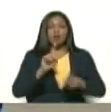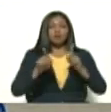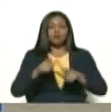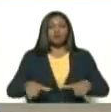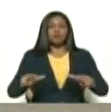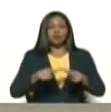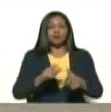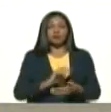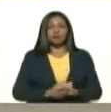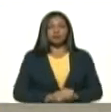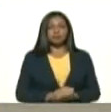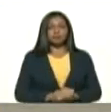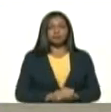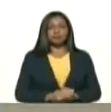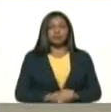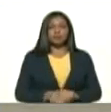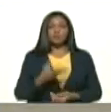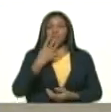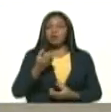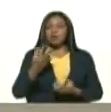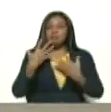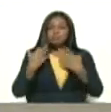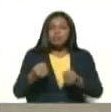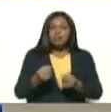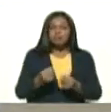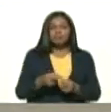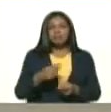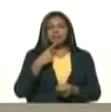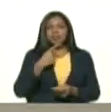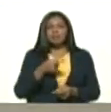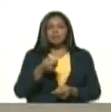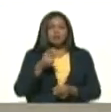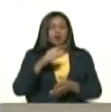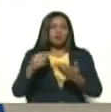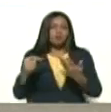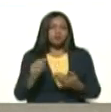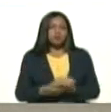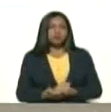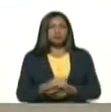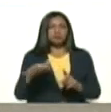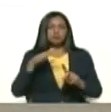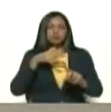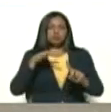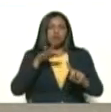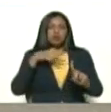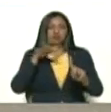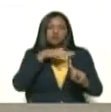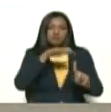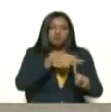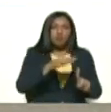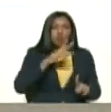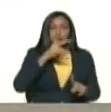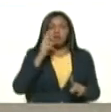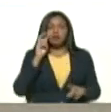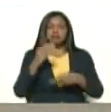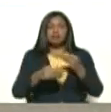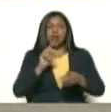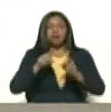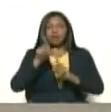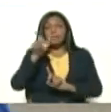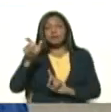lugares. A buen entendedor, pocas palabras. Terrorismo psicológico. Es delito lo que ha hecho alguna